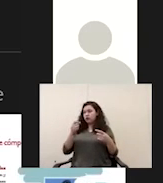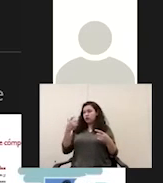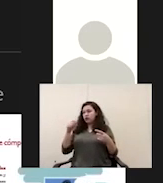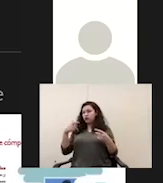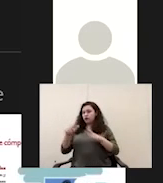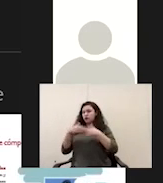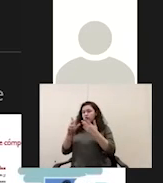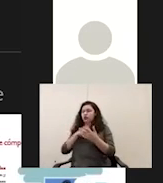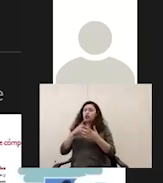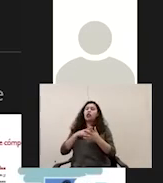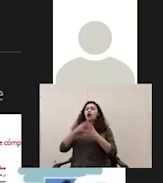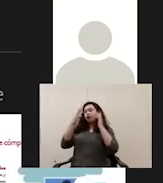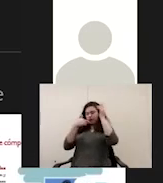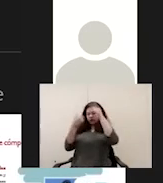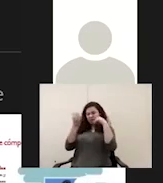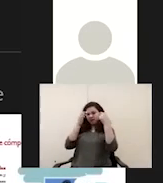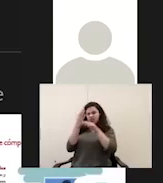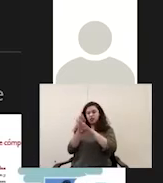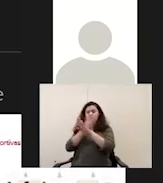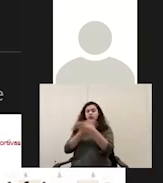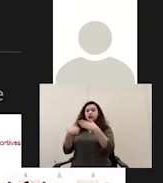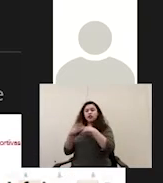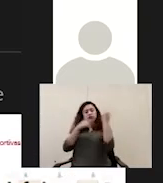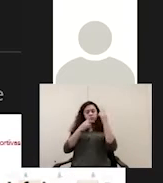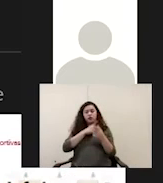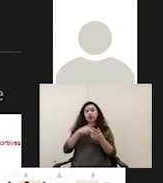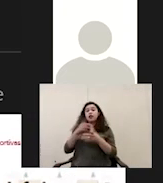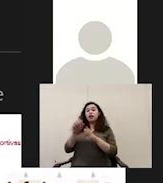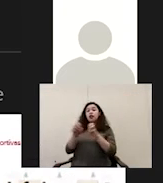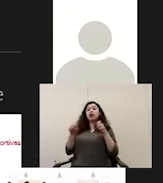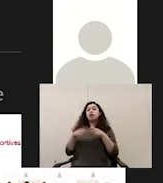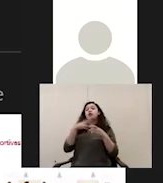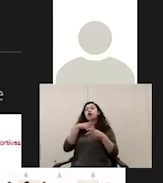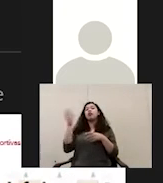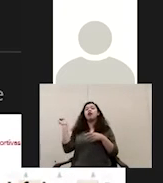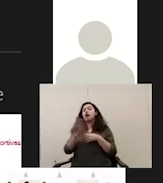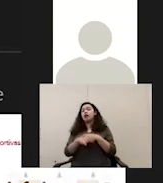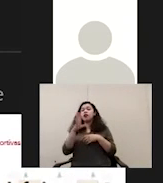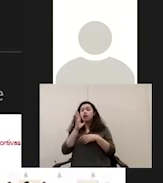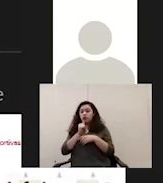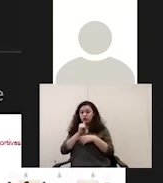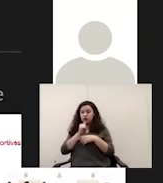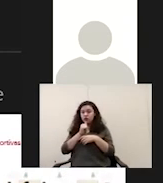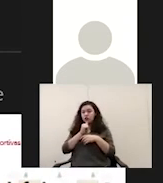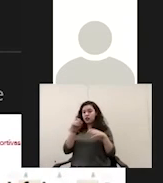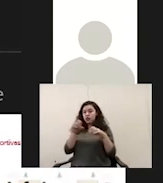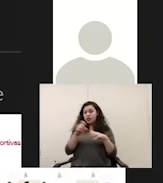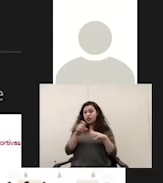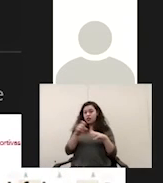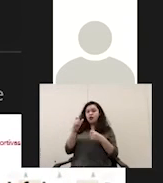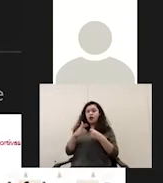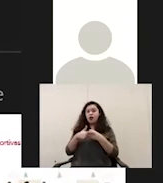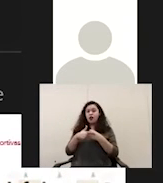hacer un filtro para que pueda ingresar. Si el equipo no es desechable, que sería lo ideal, si el equipo es un equipo que se